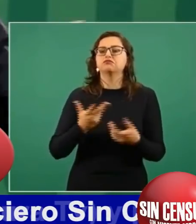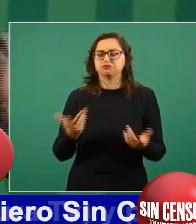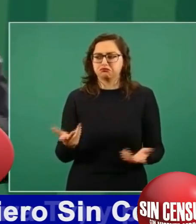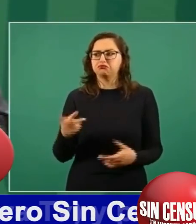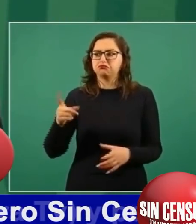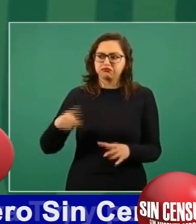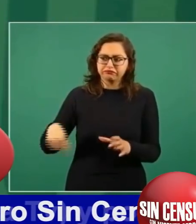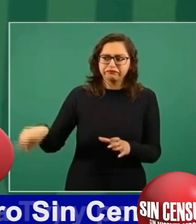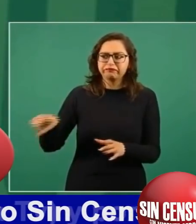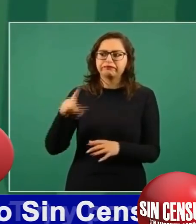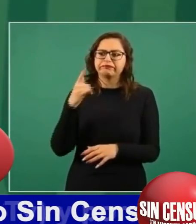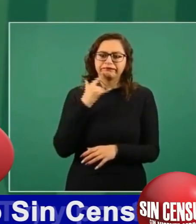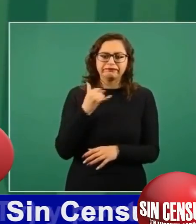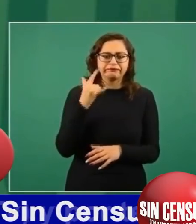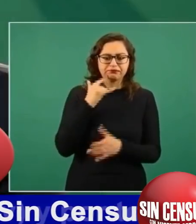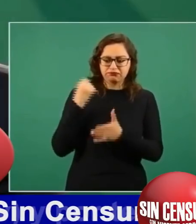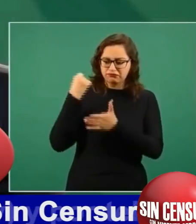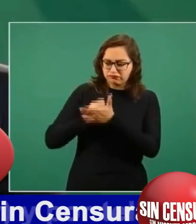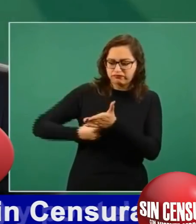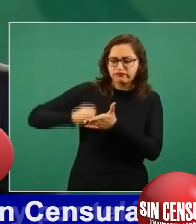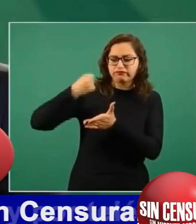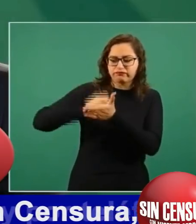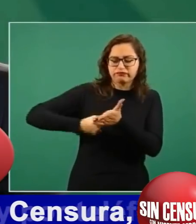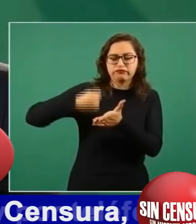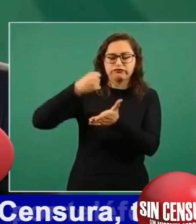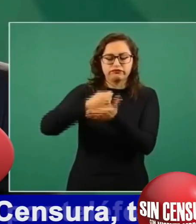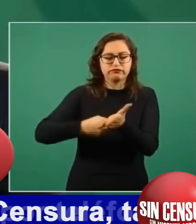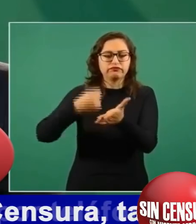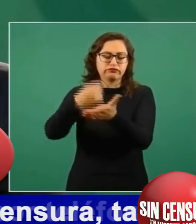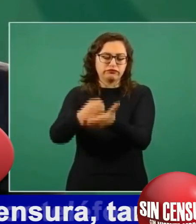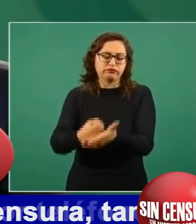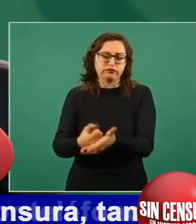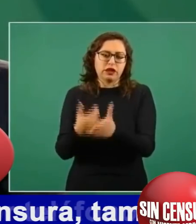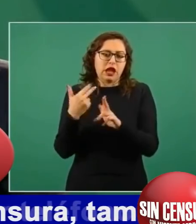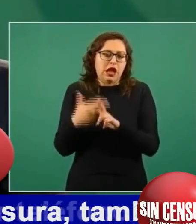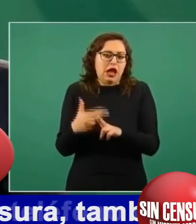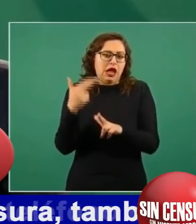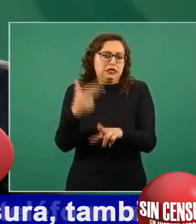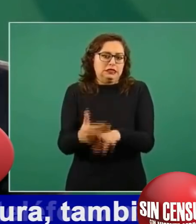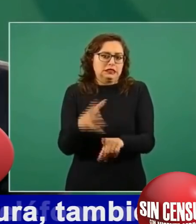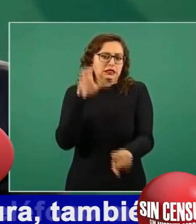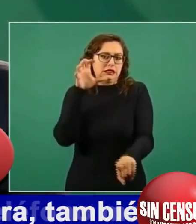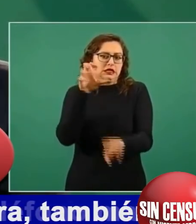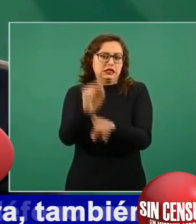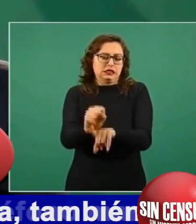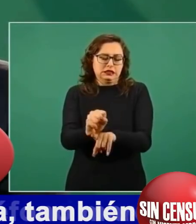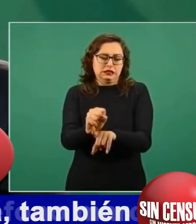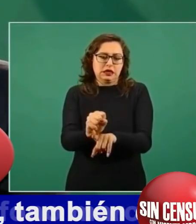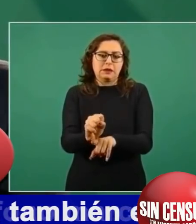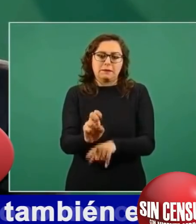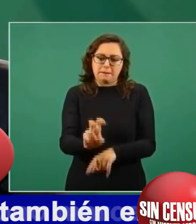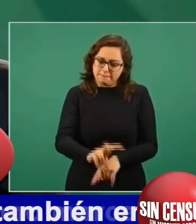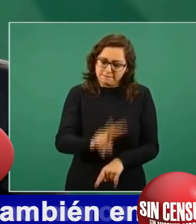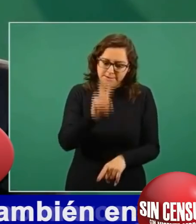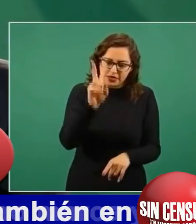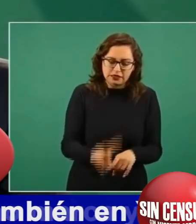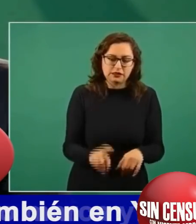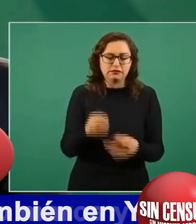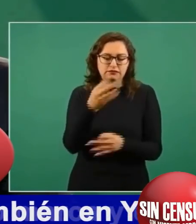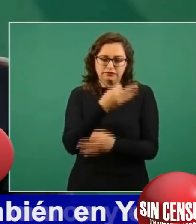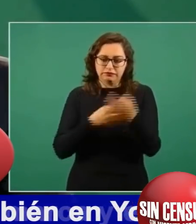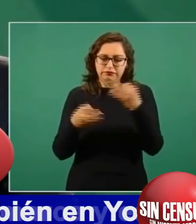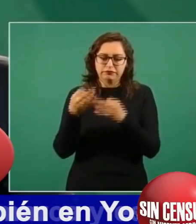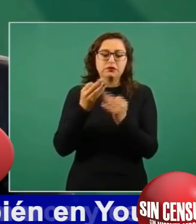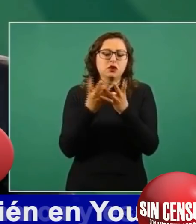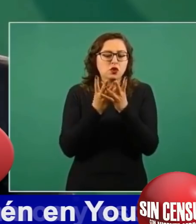existen hasta lograr que se esclarezcan las cosas